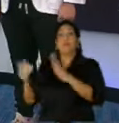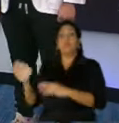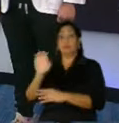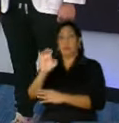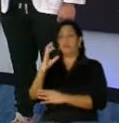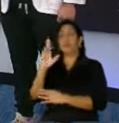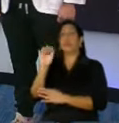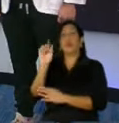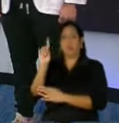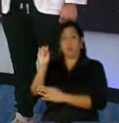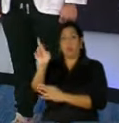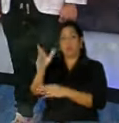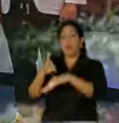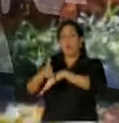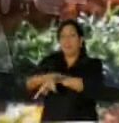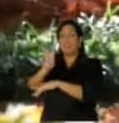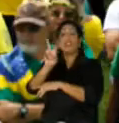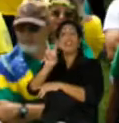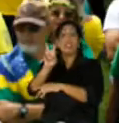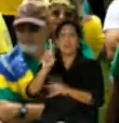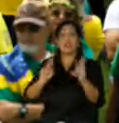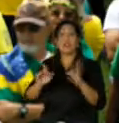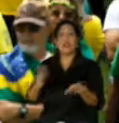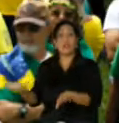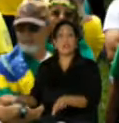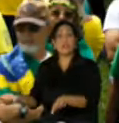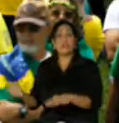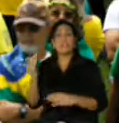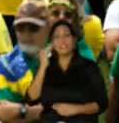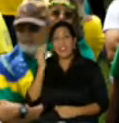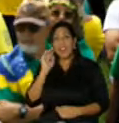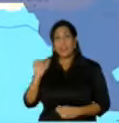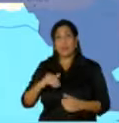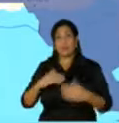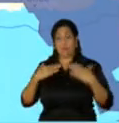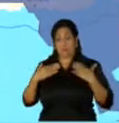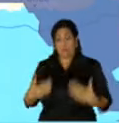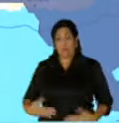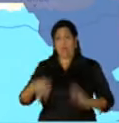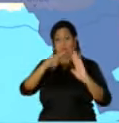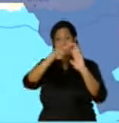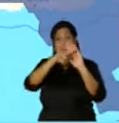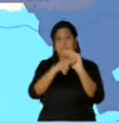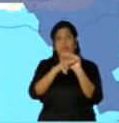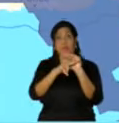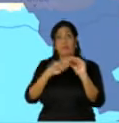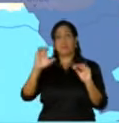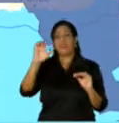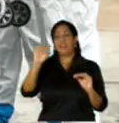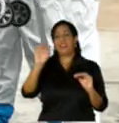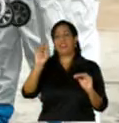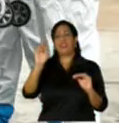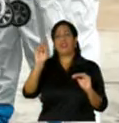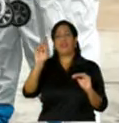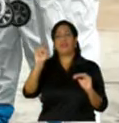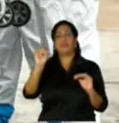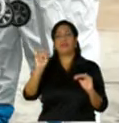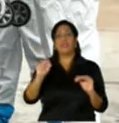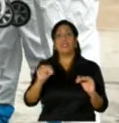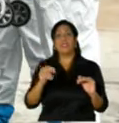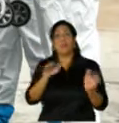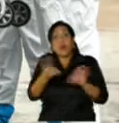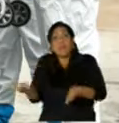impactante es que hay sobre 200 muertes, pero están utilizando ataúdes de cartón y están colocando sus cadáveres en las calles debido a